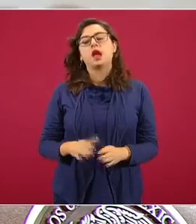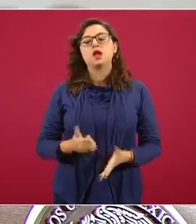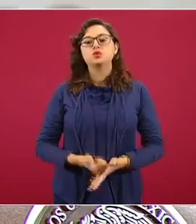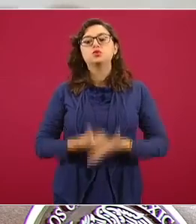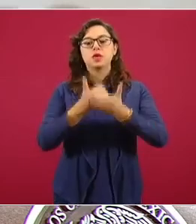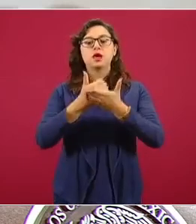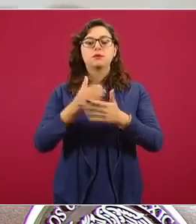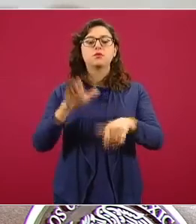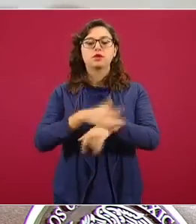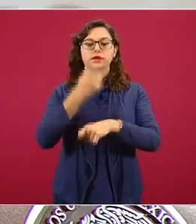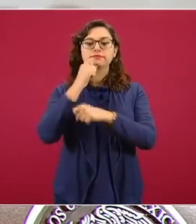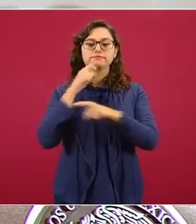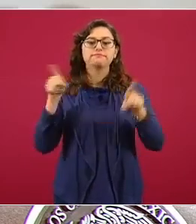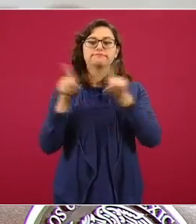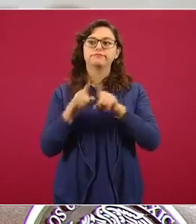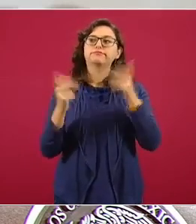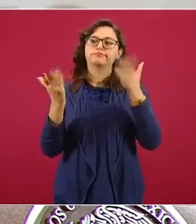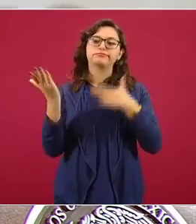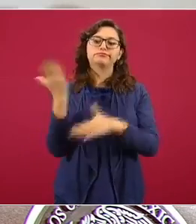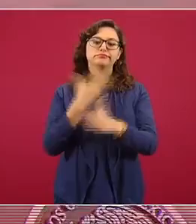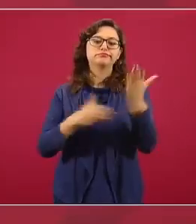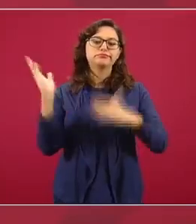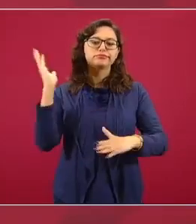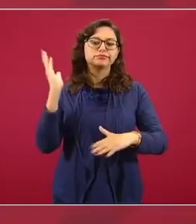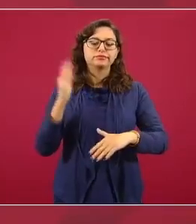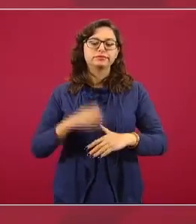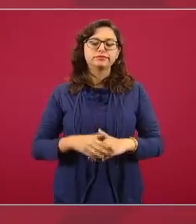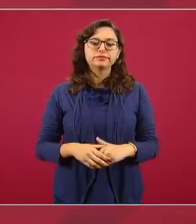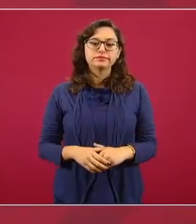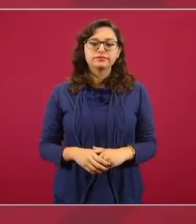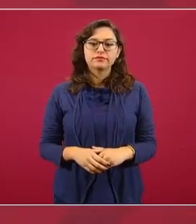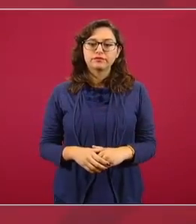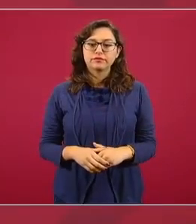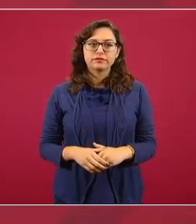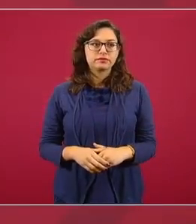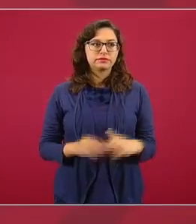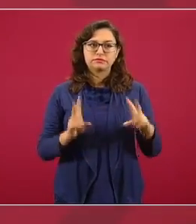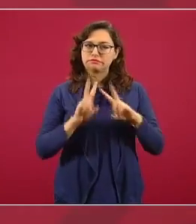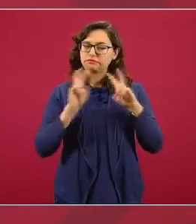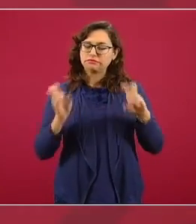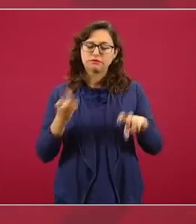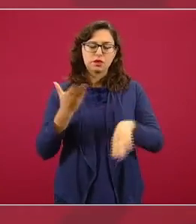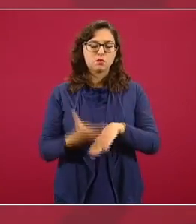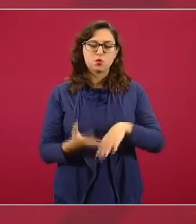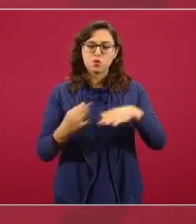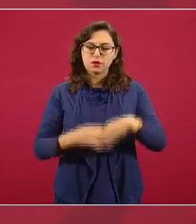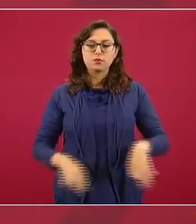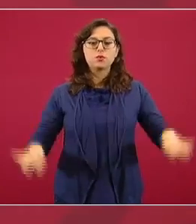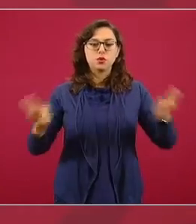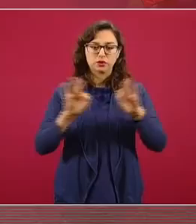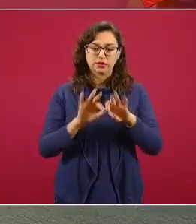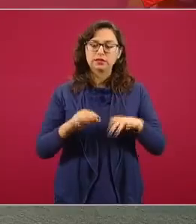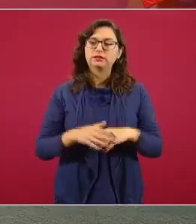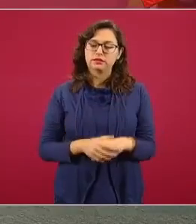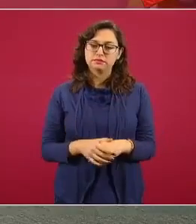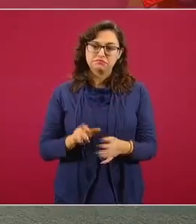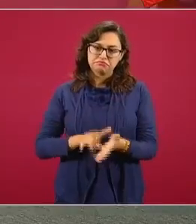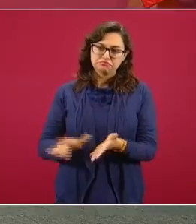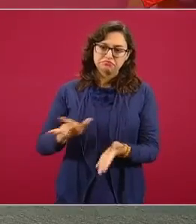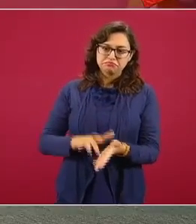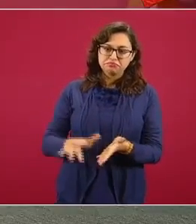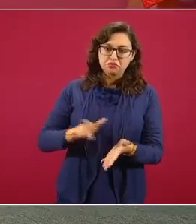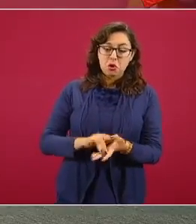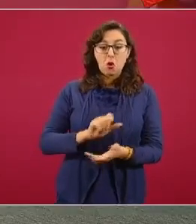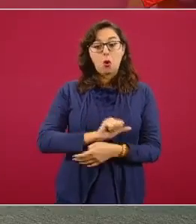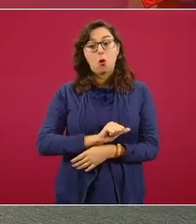sacó también a flote. Ese fue un factor importantísimo. Otro factor muy importante